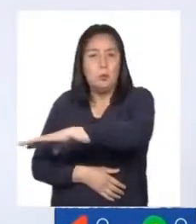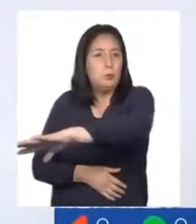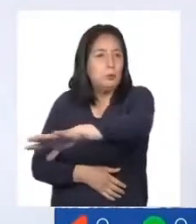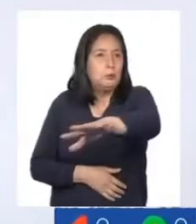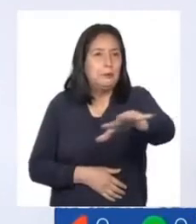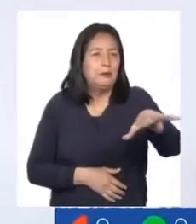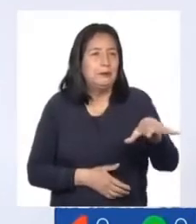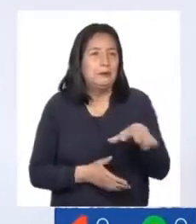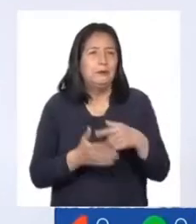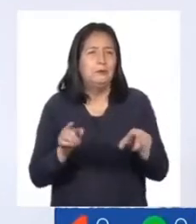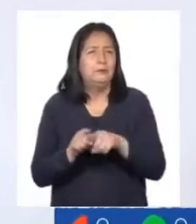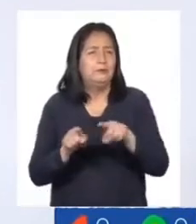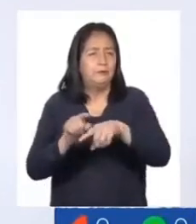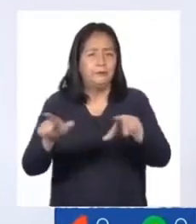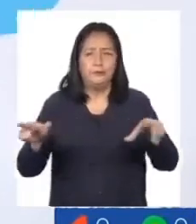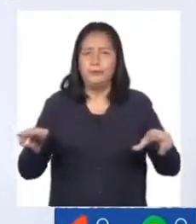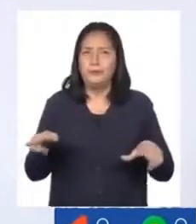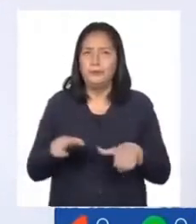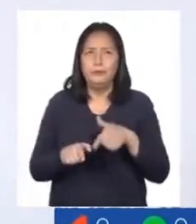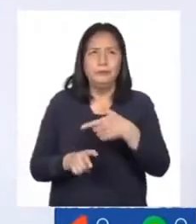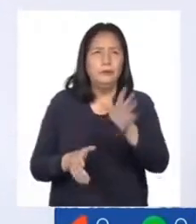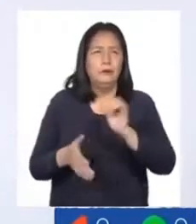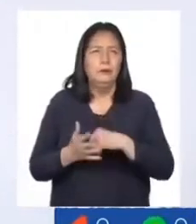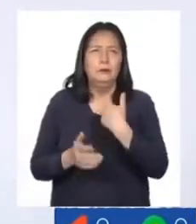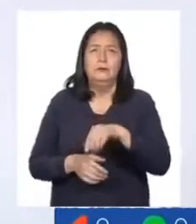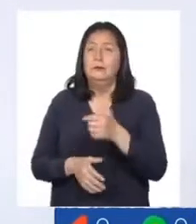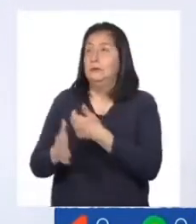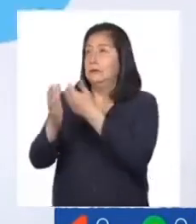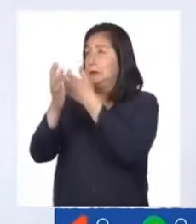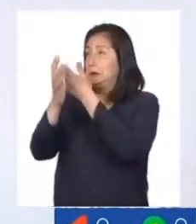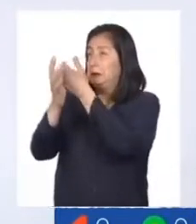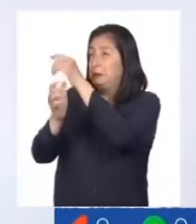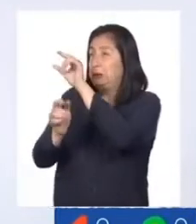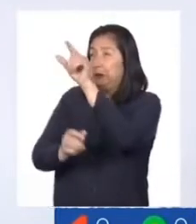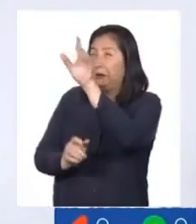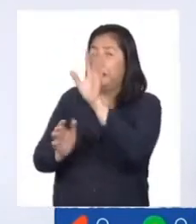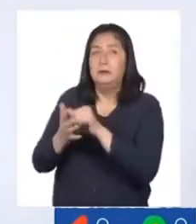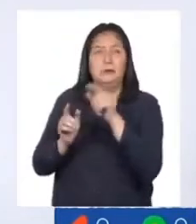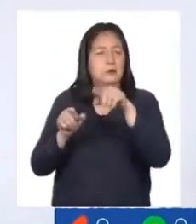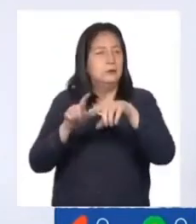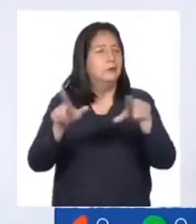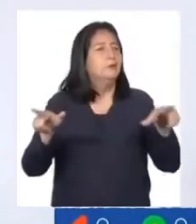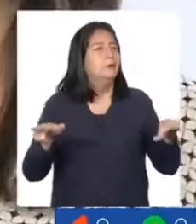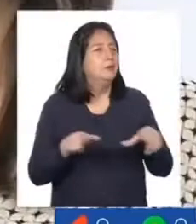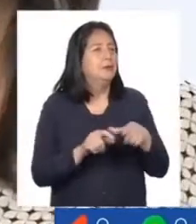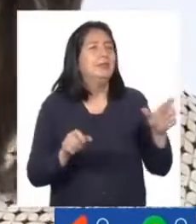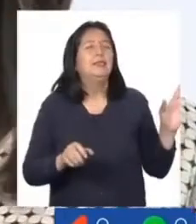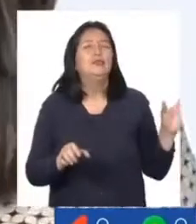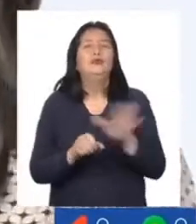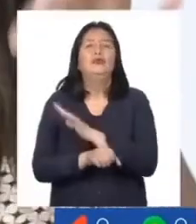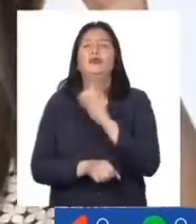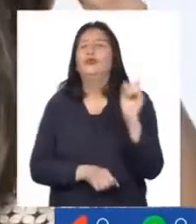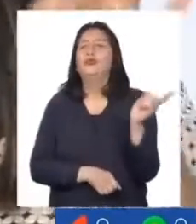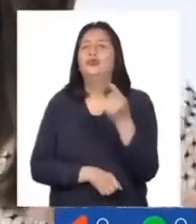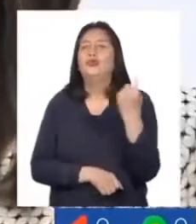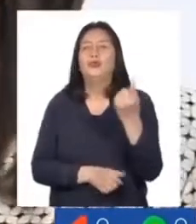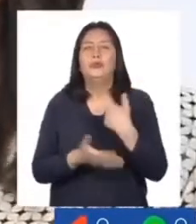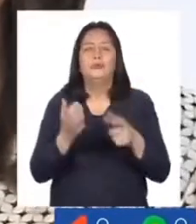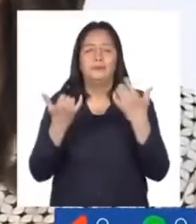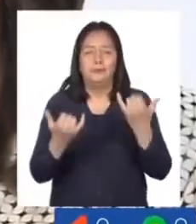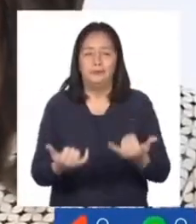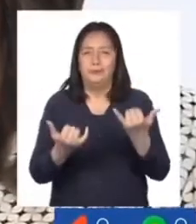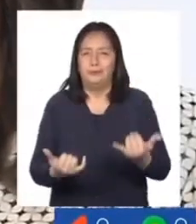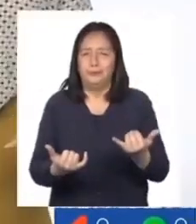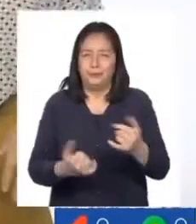de nosotros, incluso ese lugar por donde vuela la polillita en la pared, es el espacio total en el que se encuentran